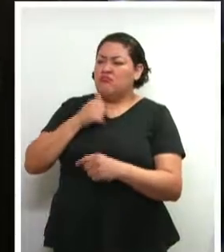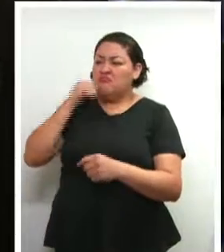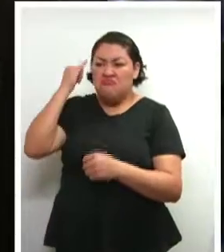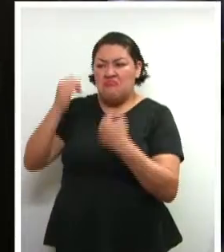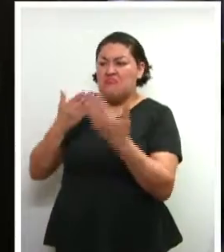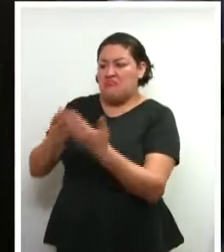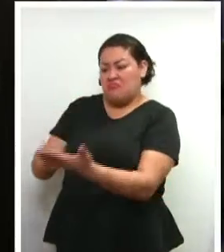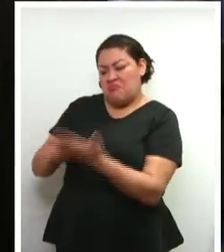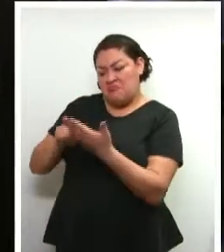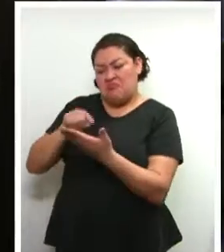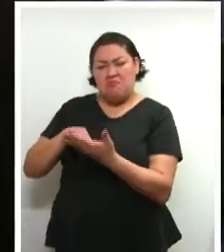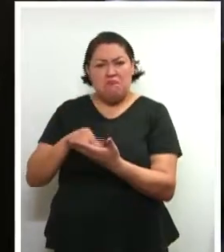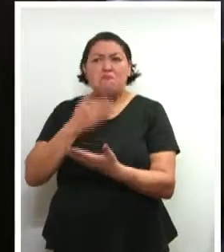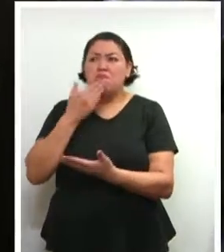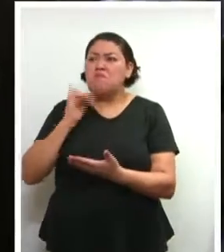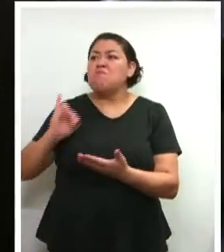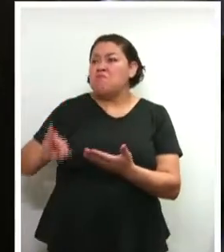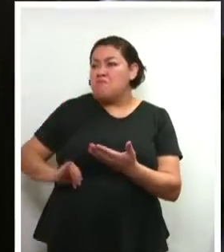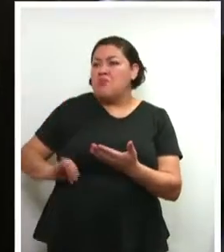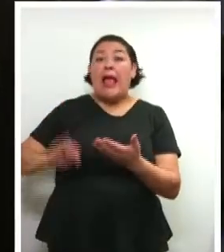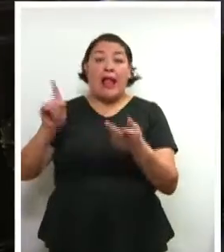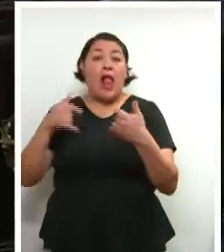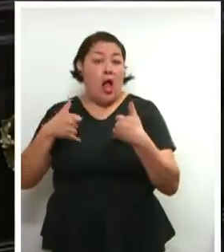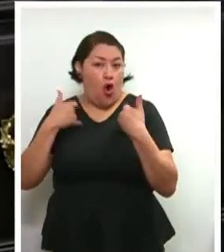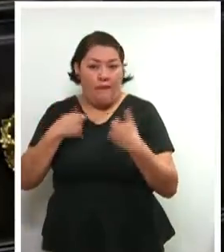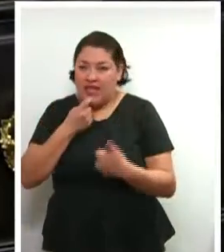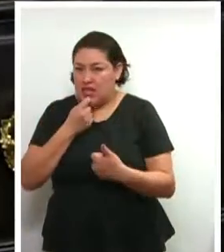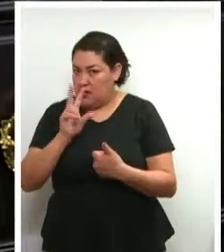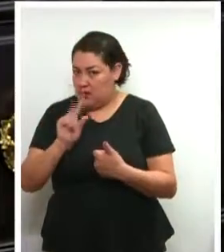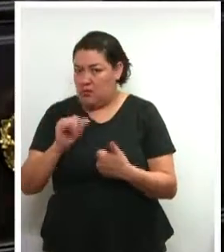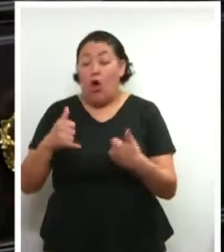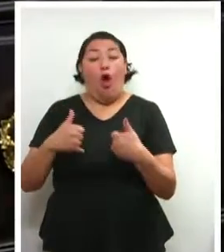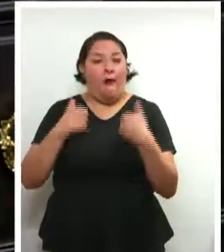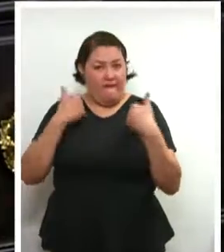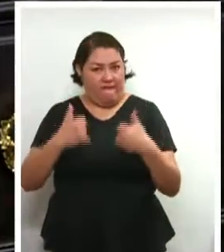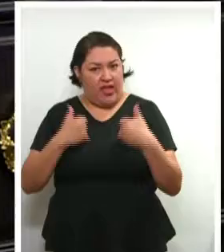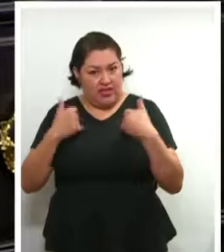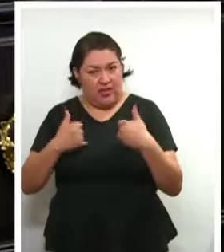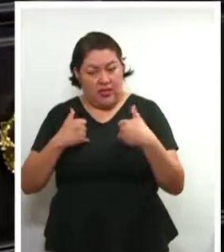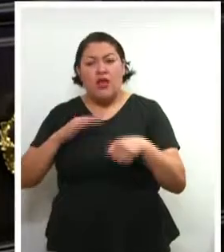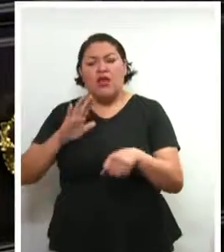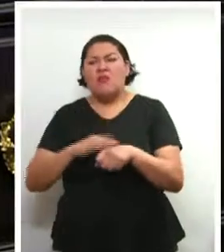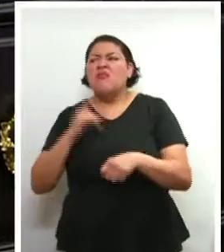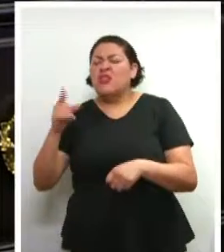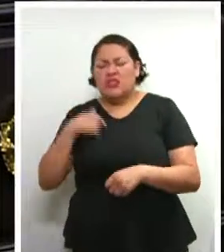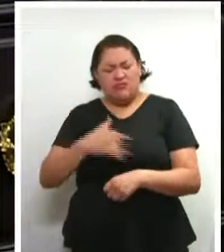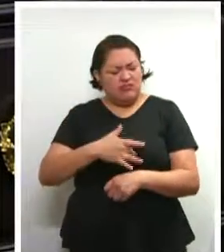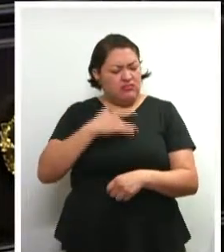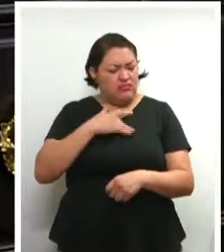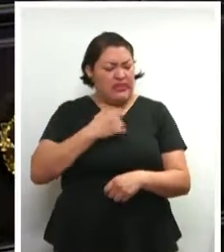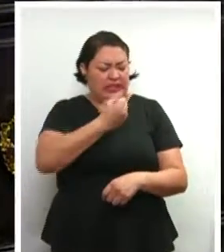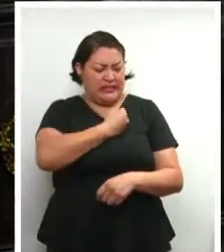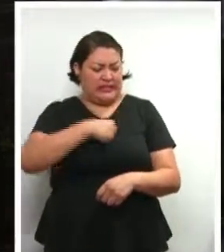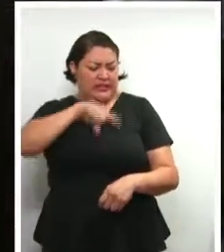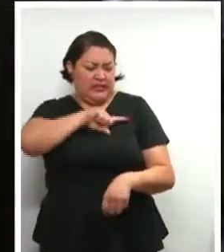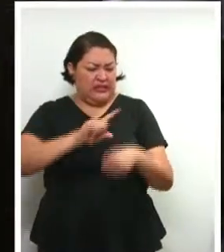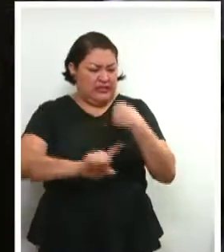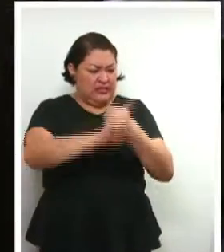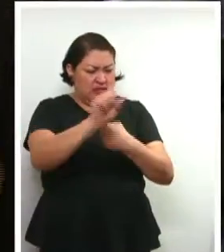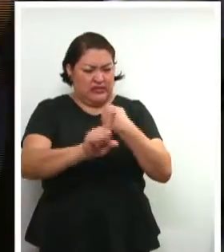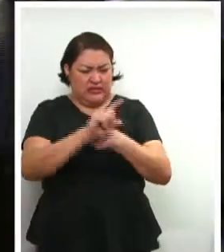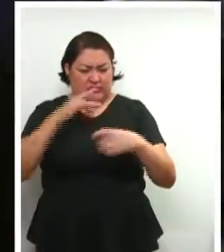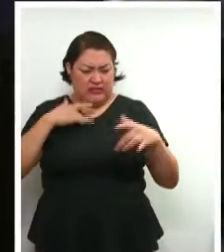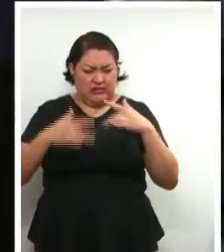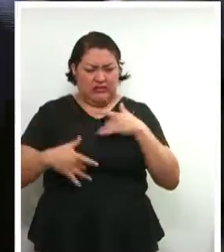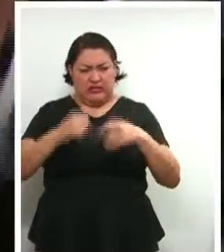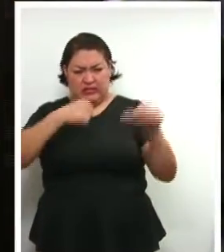trascendencia, la propuesta del joven Bernal, y porque resolvería problemas de salud importantes en la Ciudad